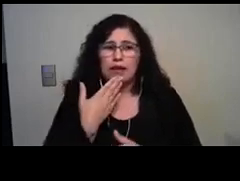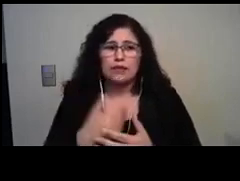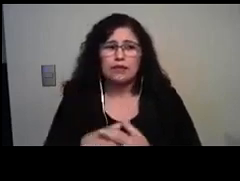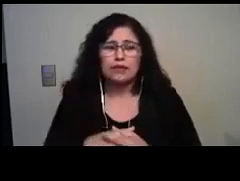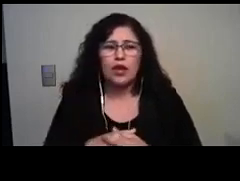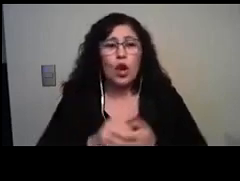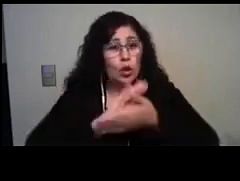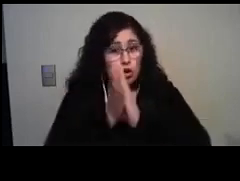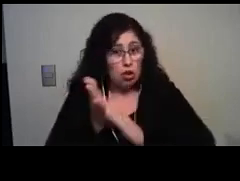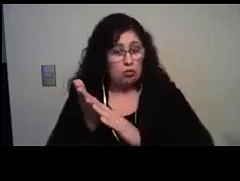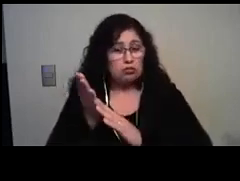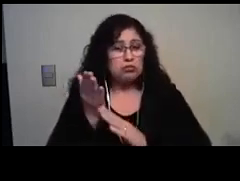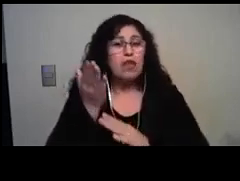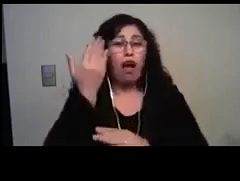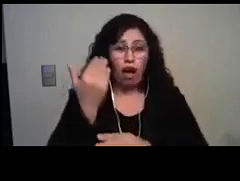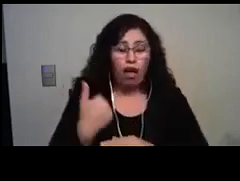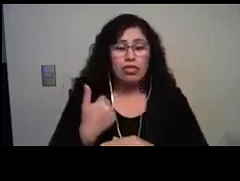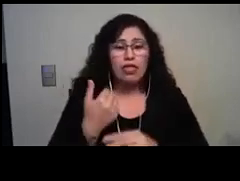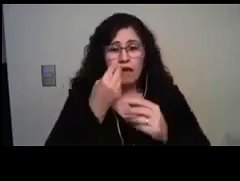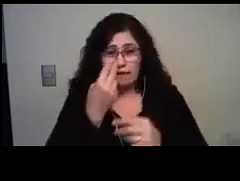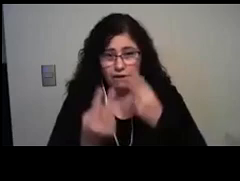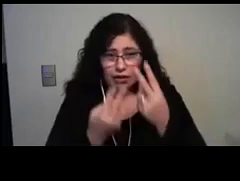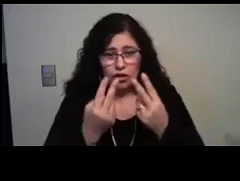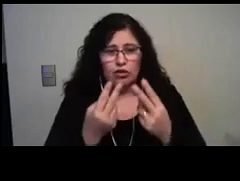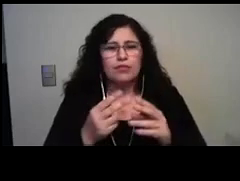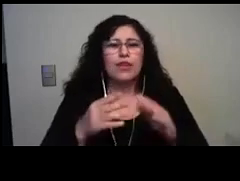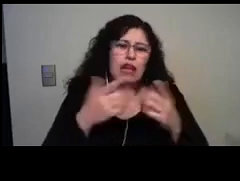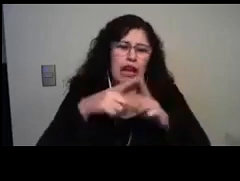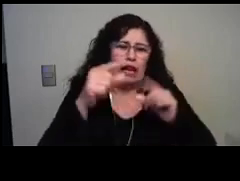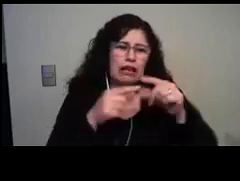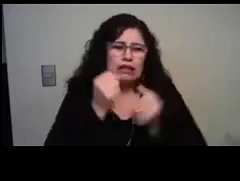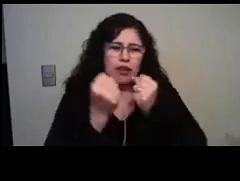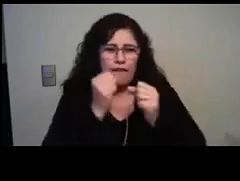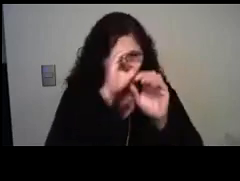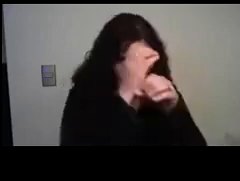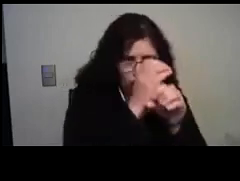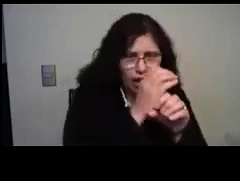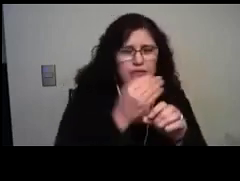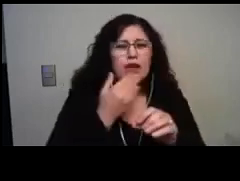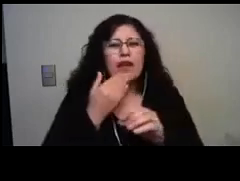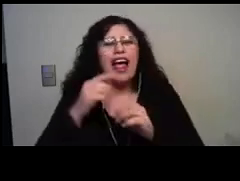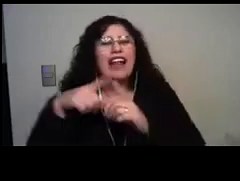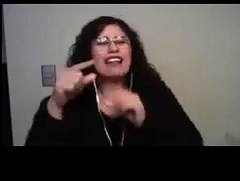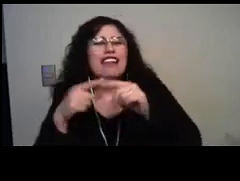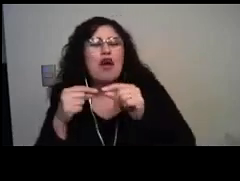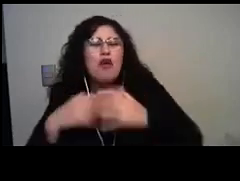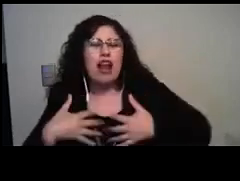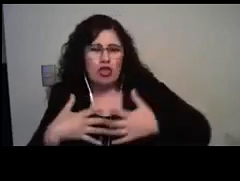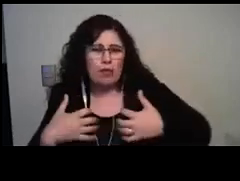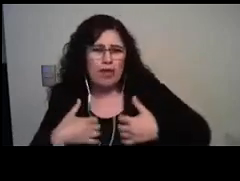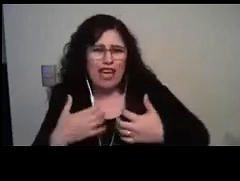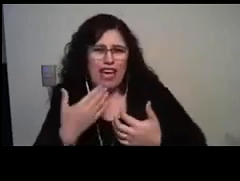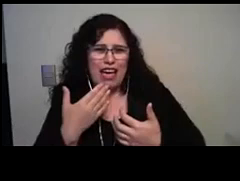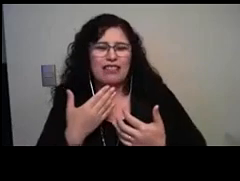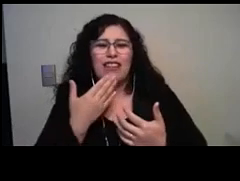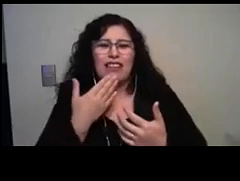todo lo que han visto asociado especialmente a neurobiología y neuroanatomía, que tiene que ver con estructura a nivel cerebral, ¿ya? De